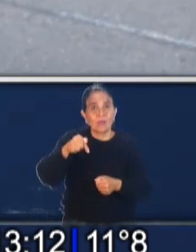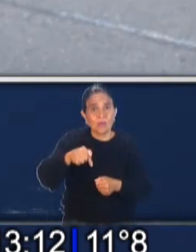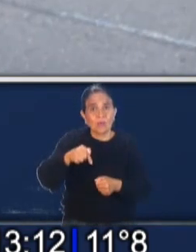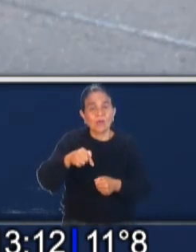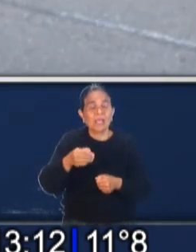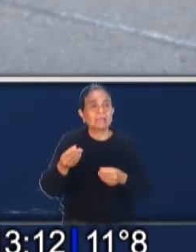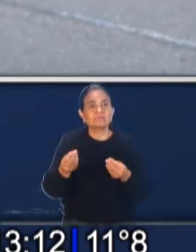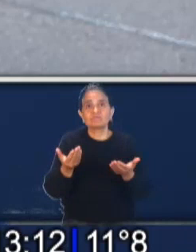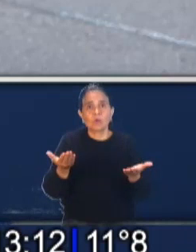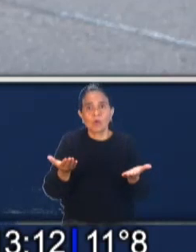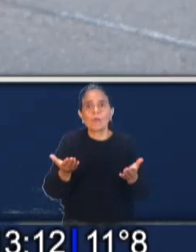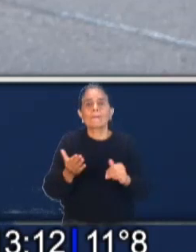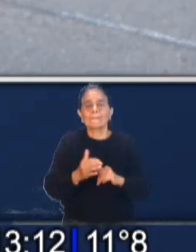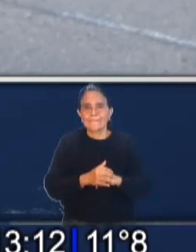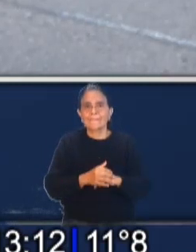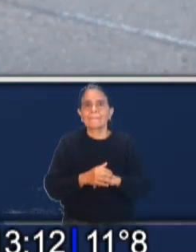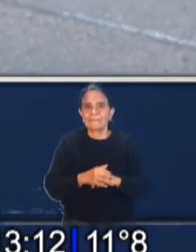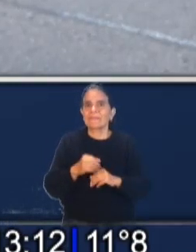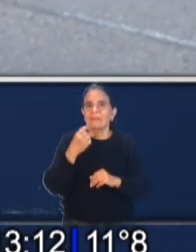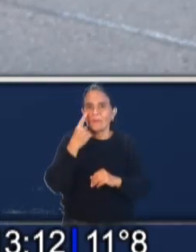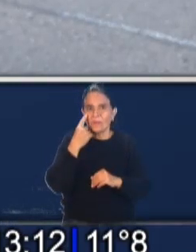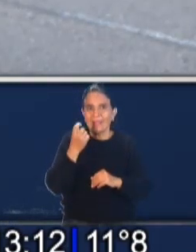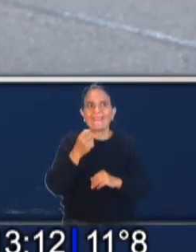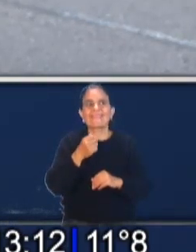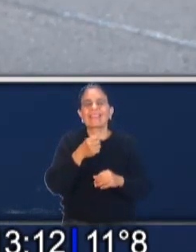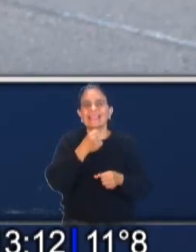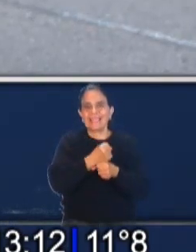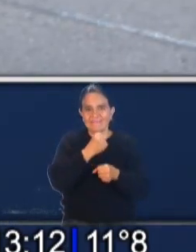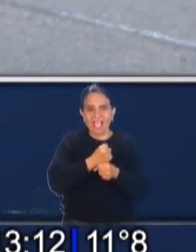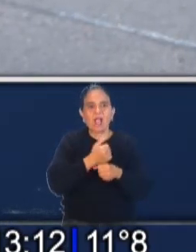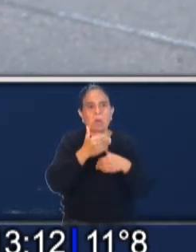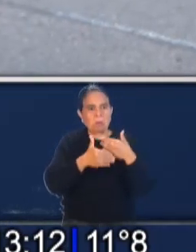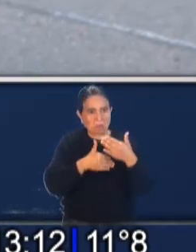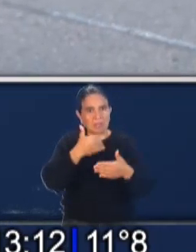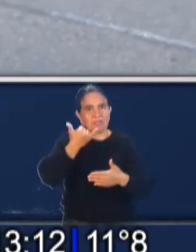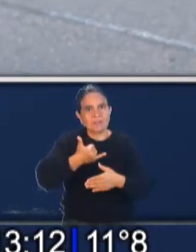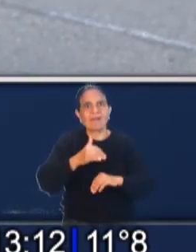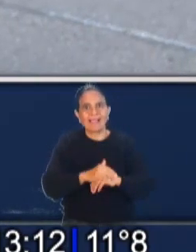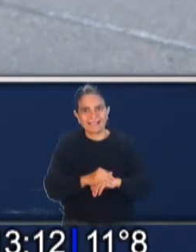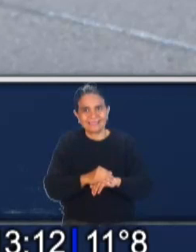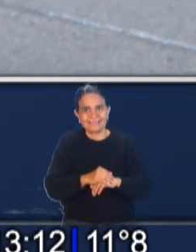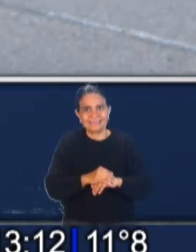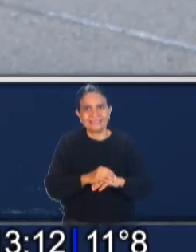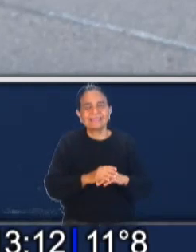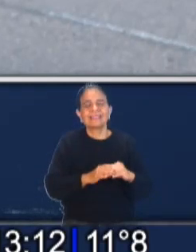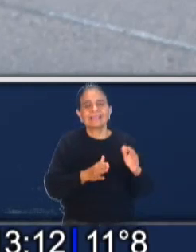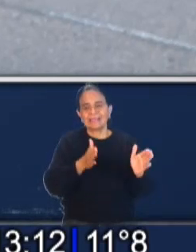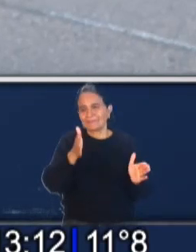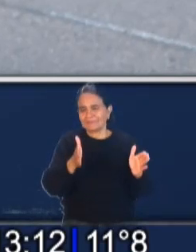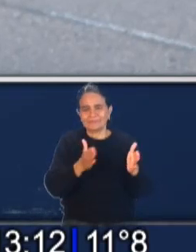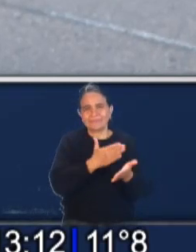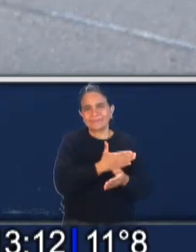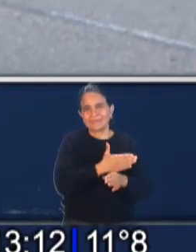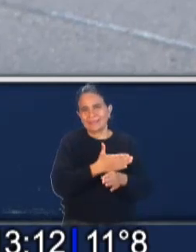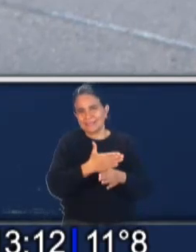han visto que esta obra ya está funcionando. Hay una sola etapa que hay que ajustar algunas cuestiones entre